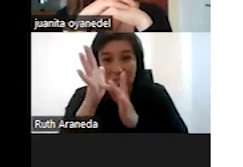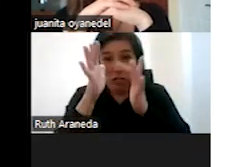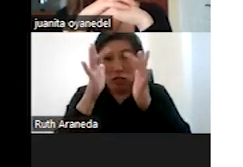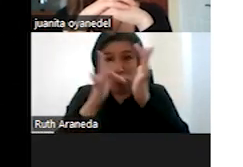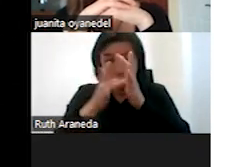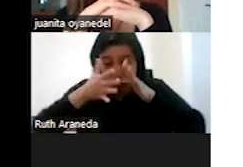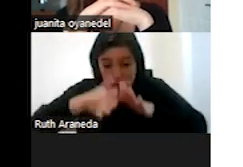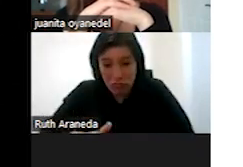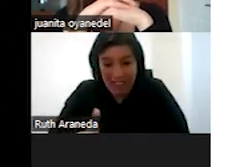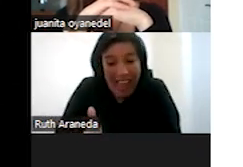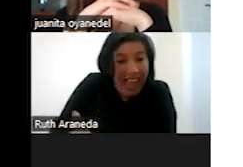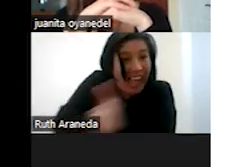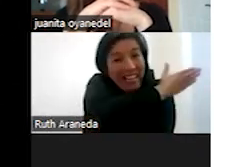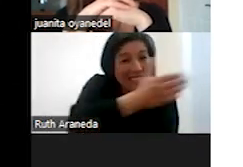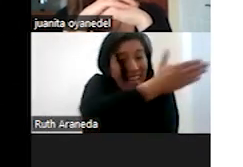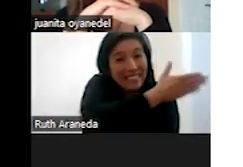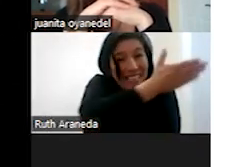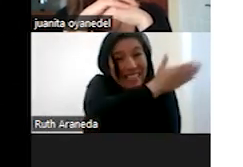era, 300 antes de Cristo, como quieren llamarlo,